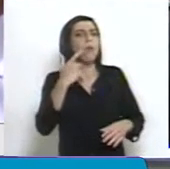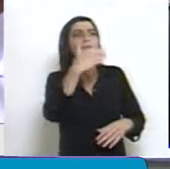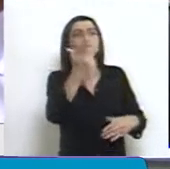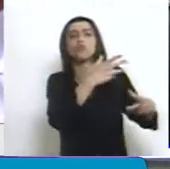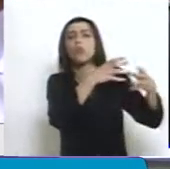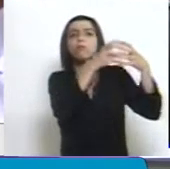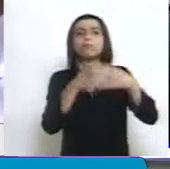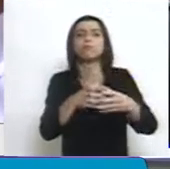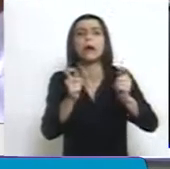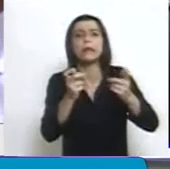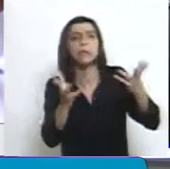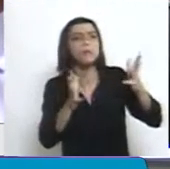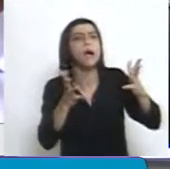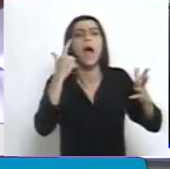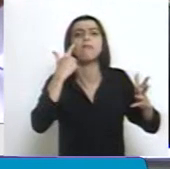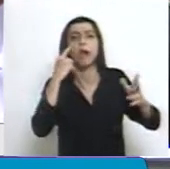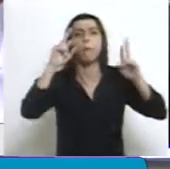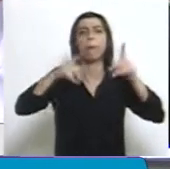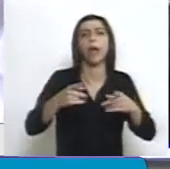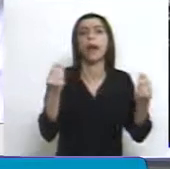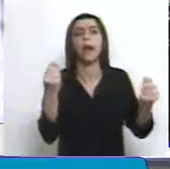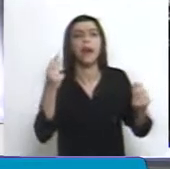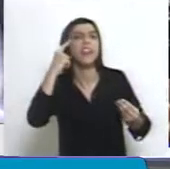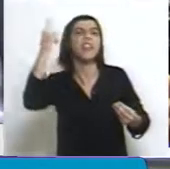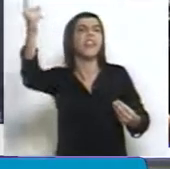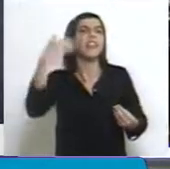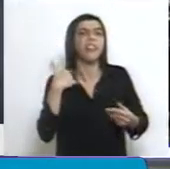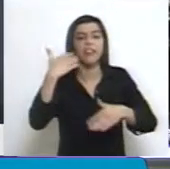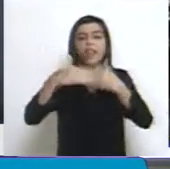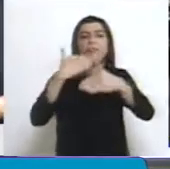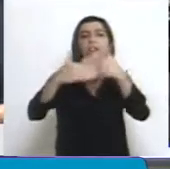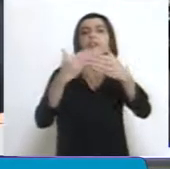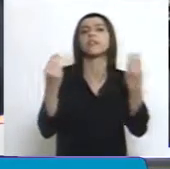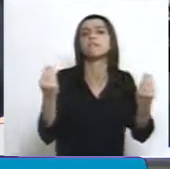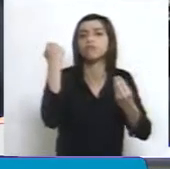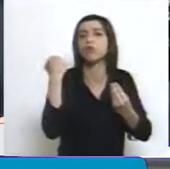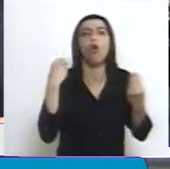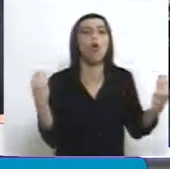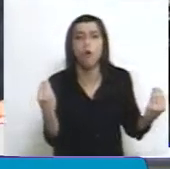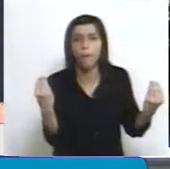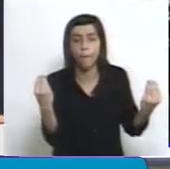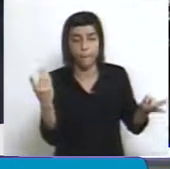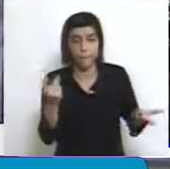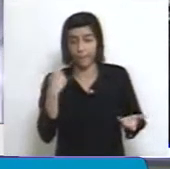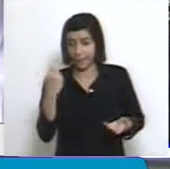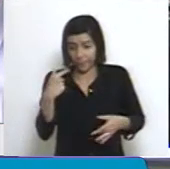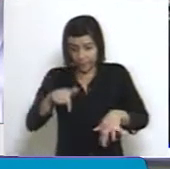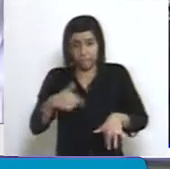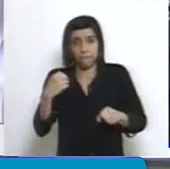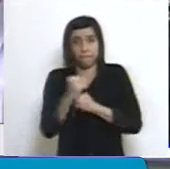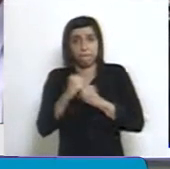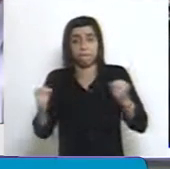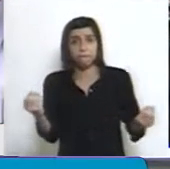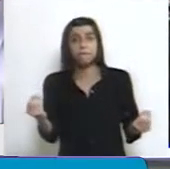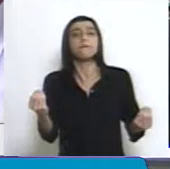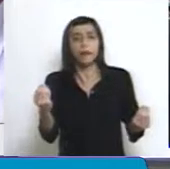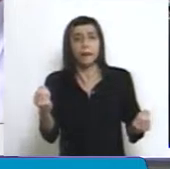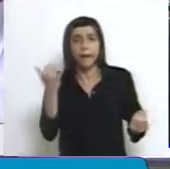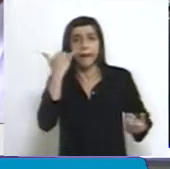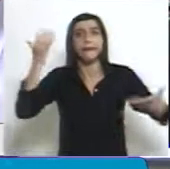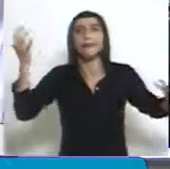desarrollar el gobierno que viene. ¿Cómo podemos nosotros estar aprobando responsablemente el presupuesto para